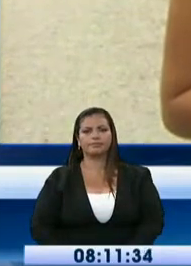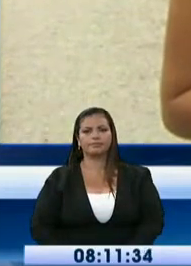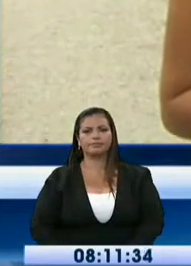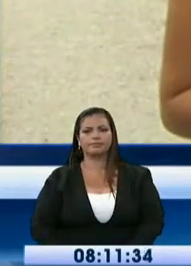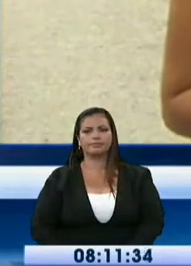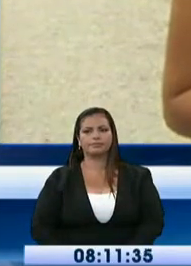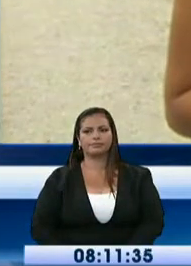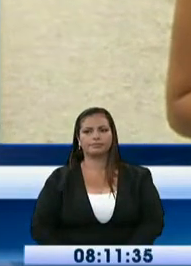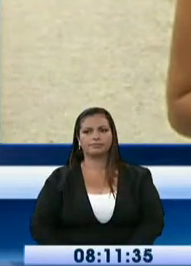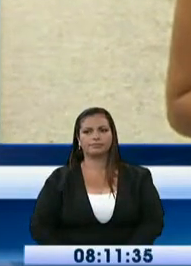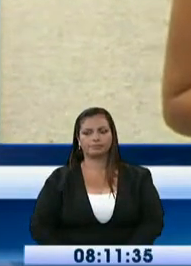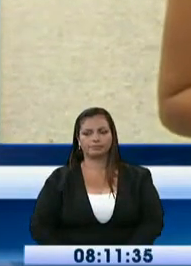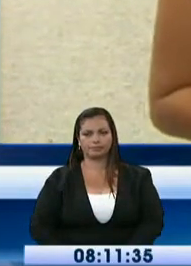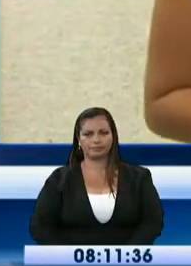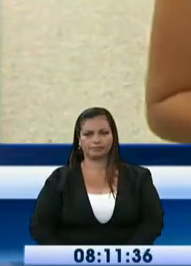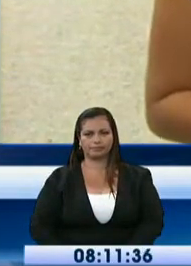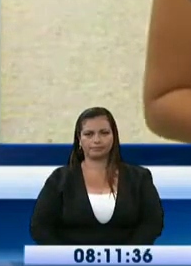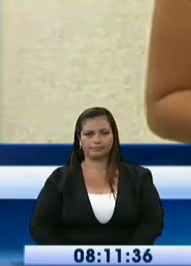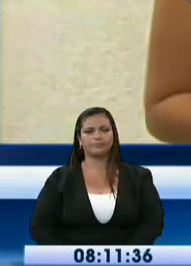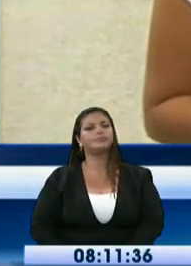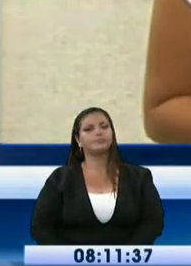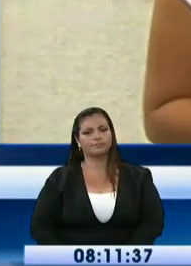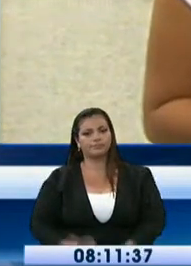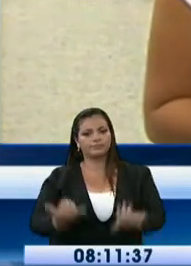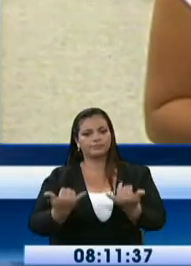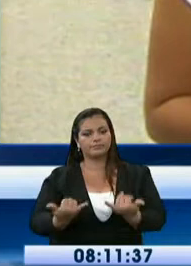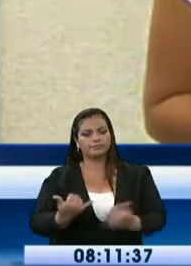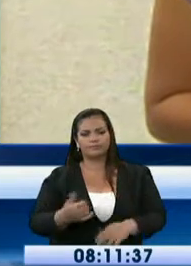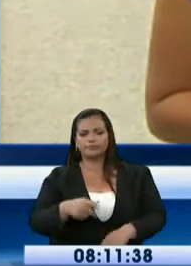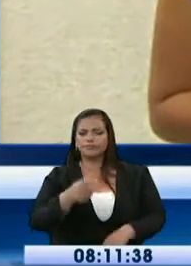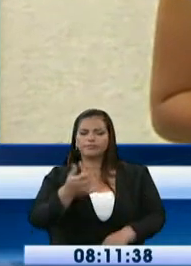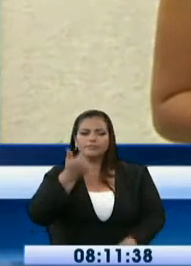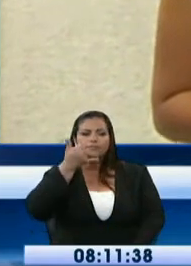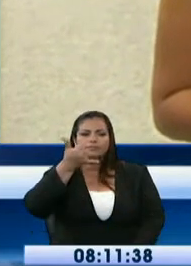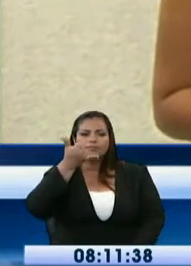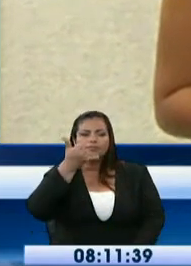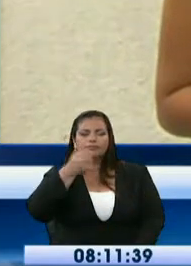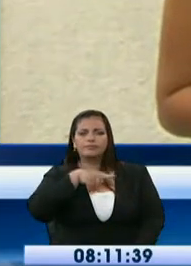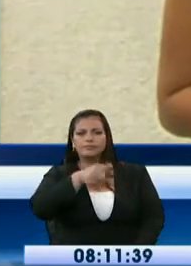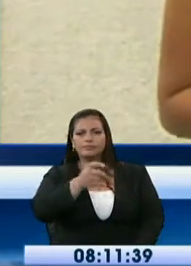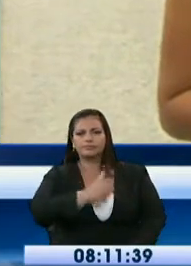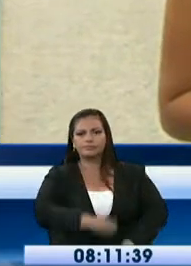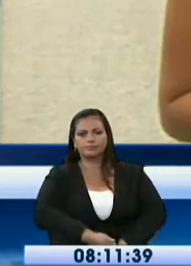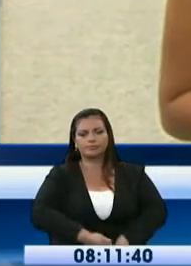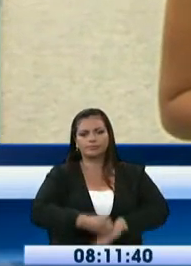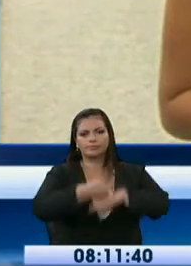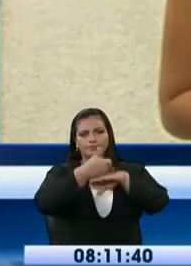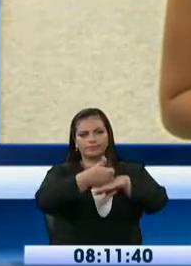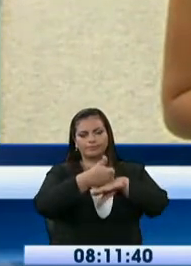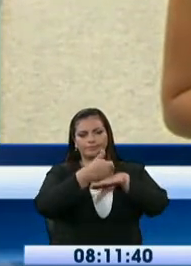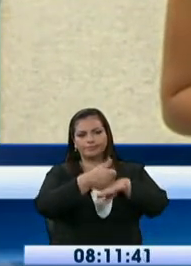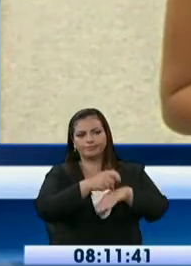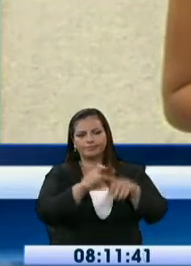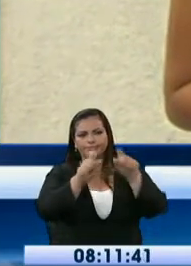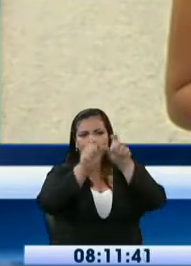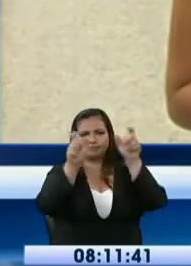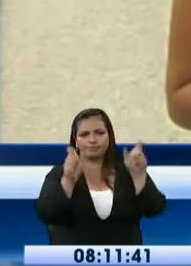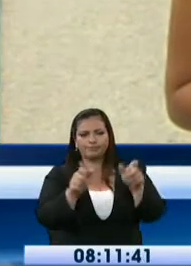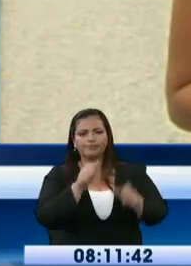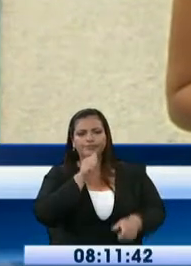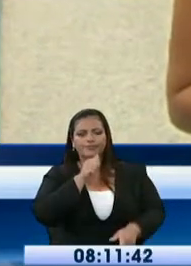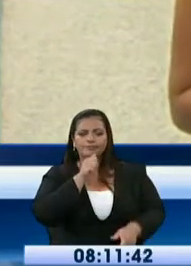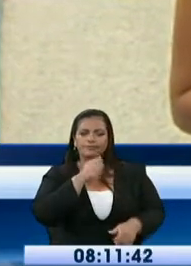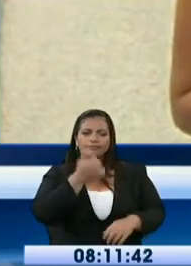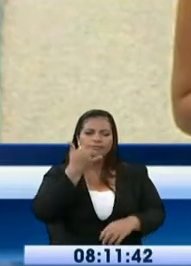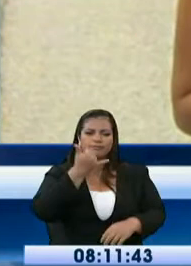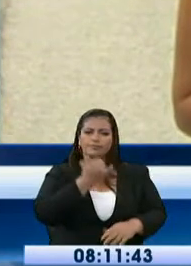Estamos tratando el contacto con las autoridades también para ver la posibilidad de una respuesta